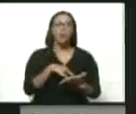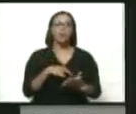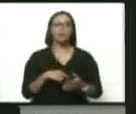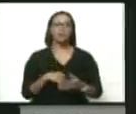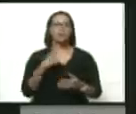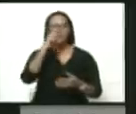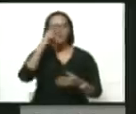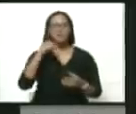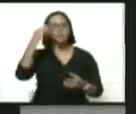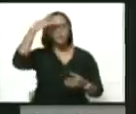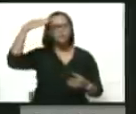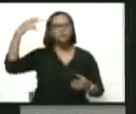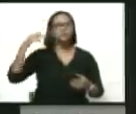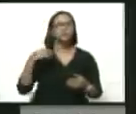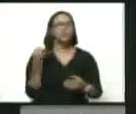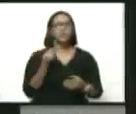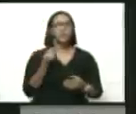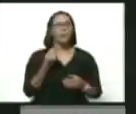soñado,